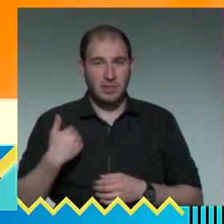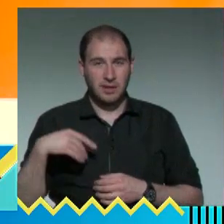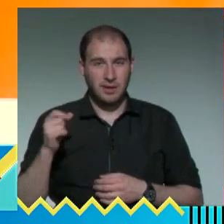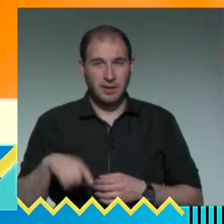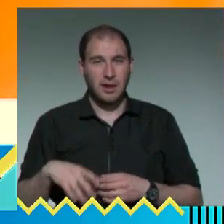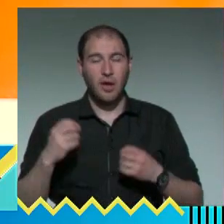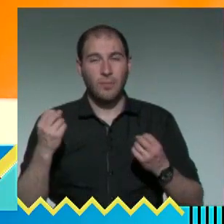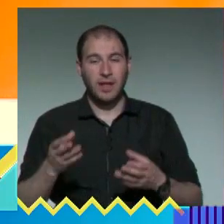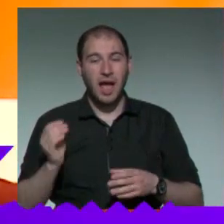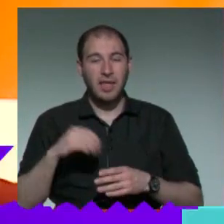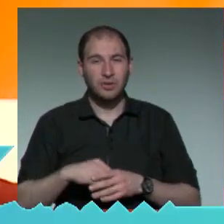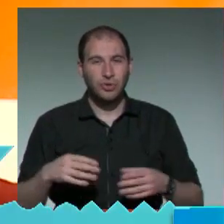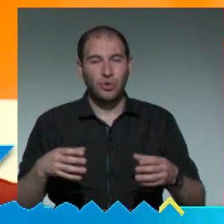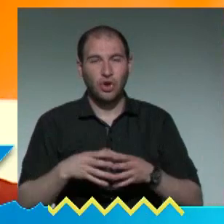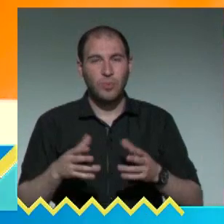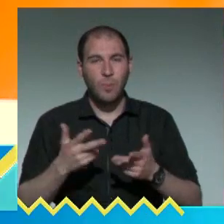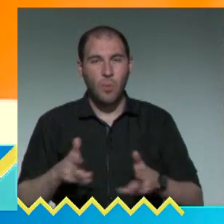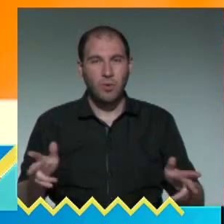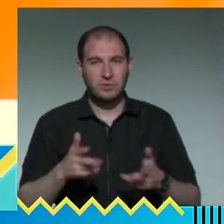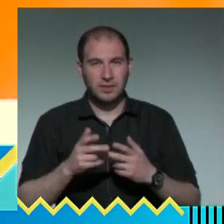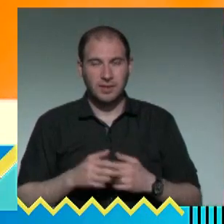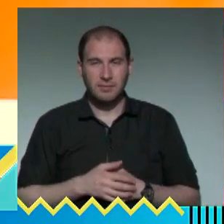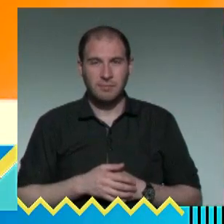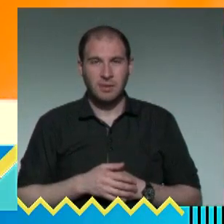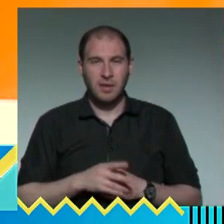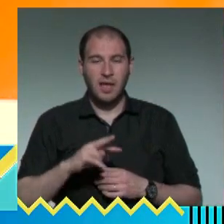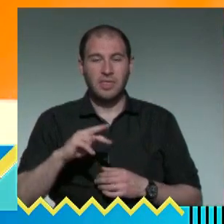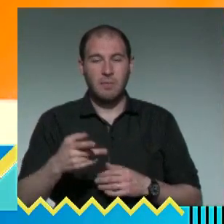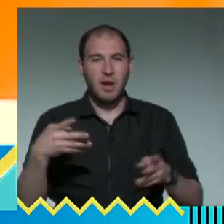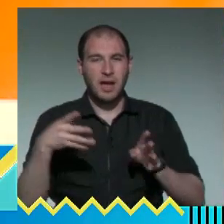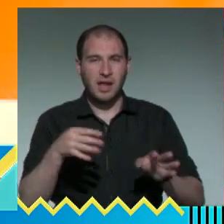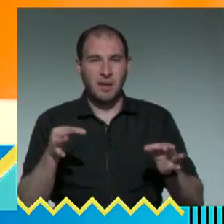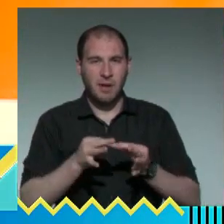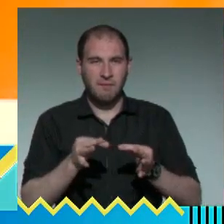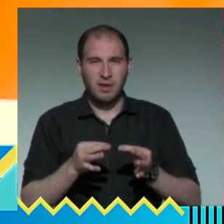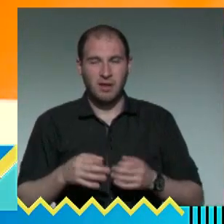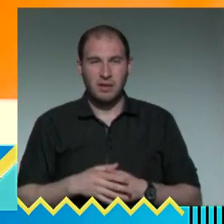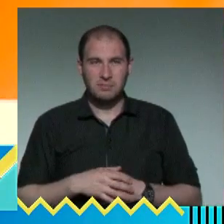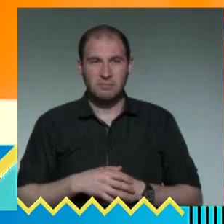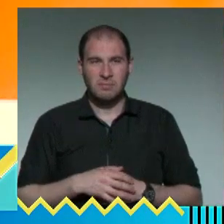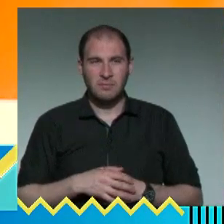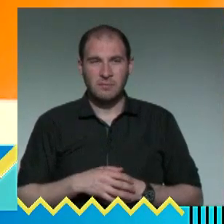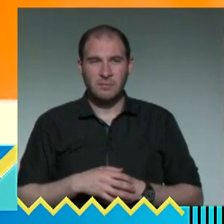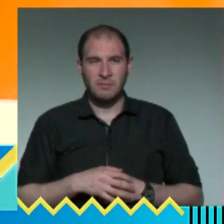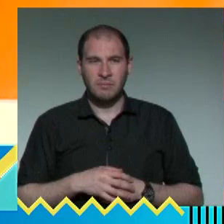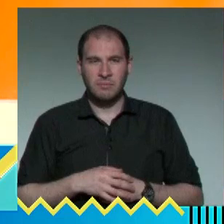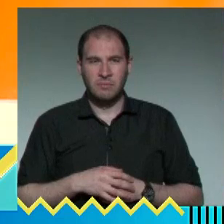porque estaba dentro de la camada de bandas que salen post-Guerra de Malvinas y que de alguna manera